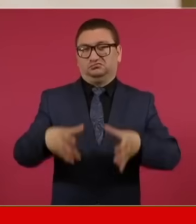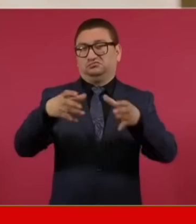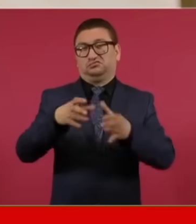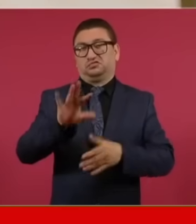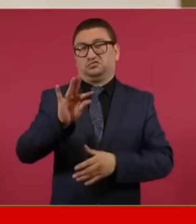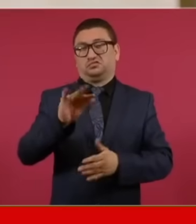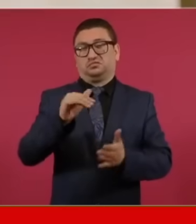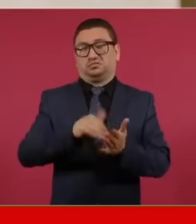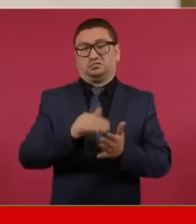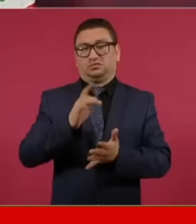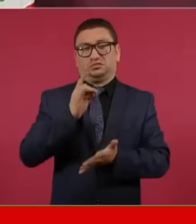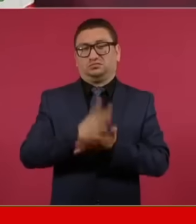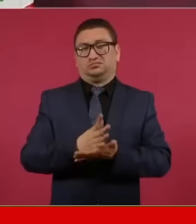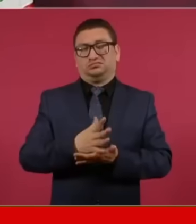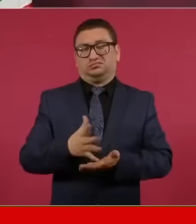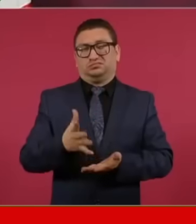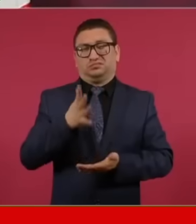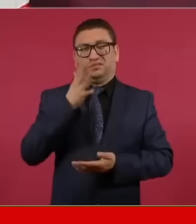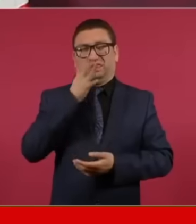adicionales. Nada.